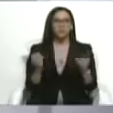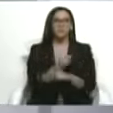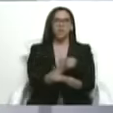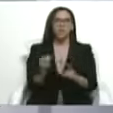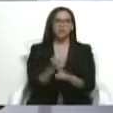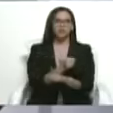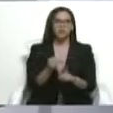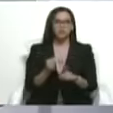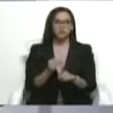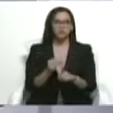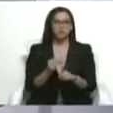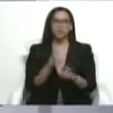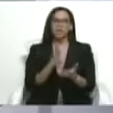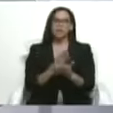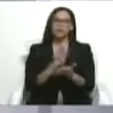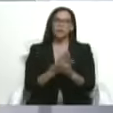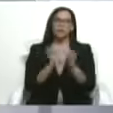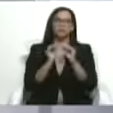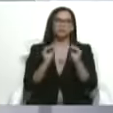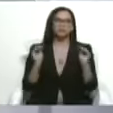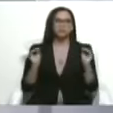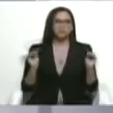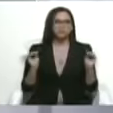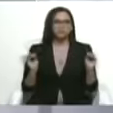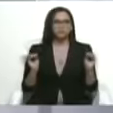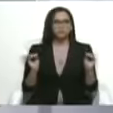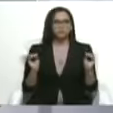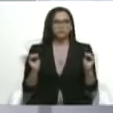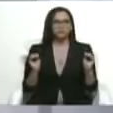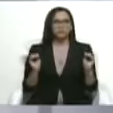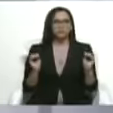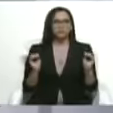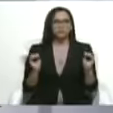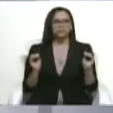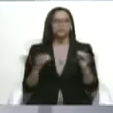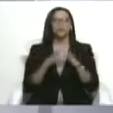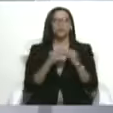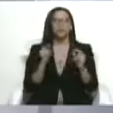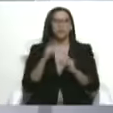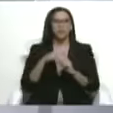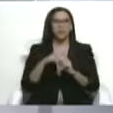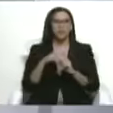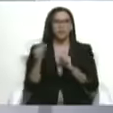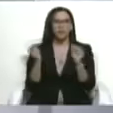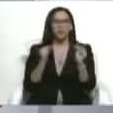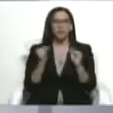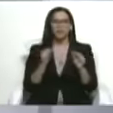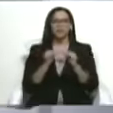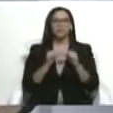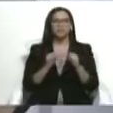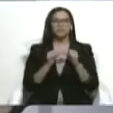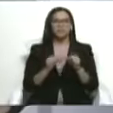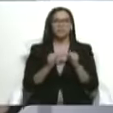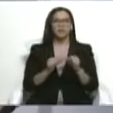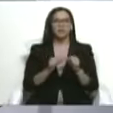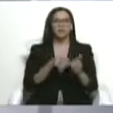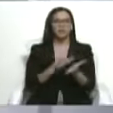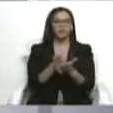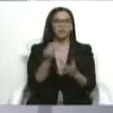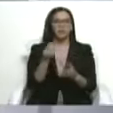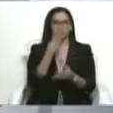violentos, y siempre nuestro llamado será que todo tipo de debate siga transcurriendo como lo estamos